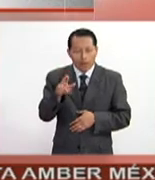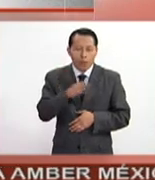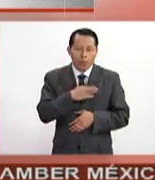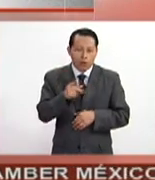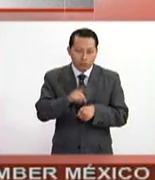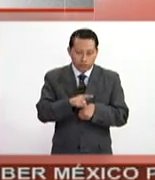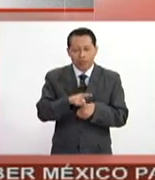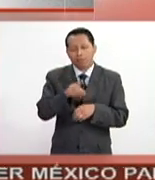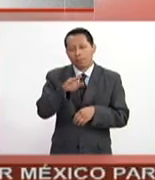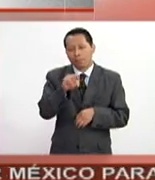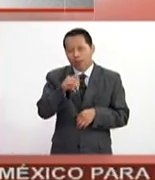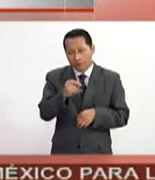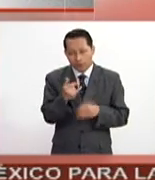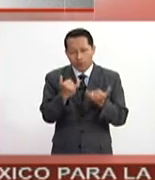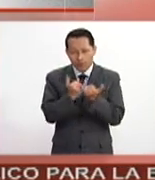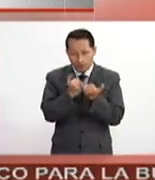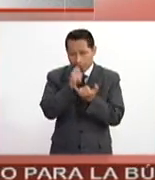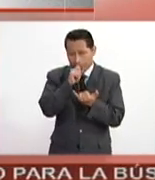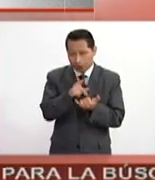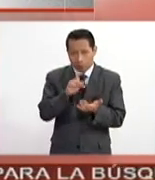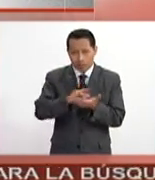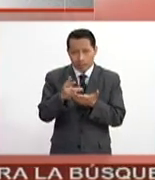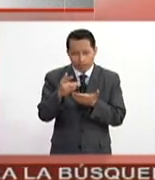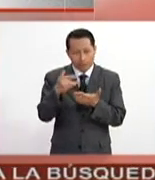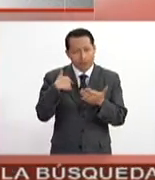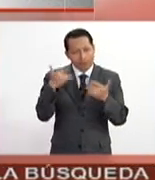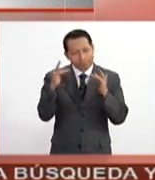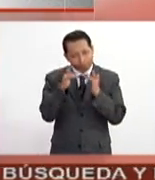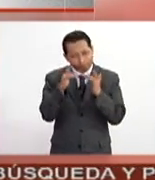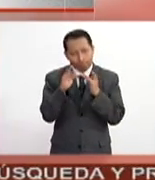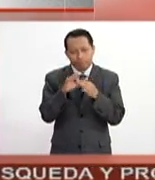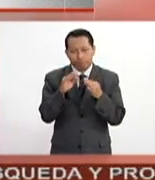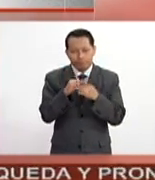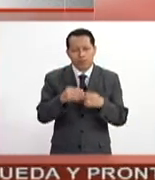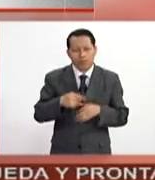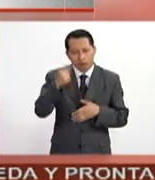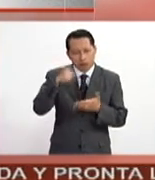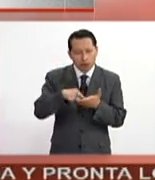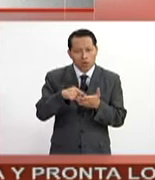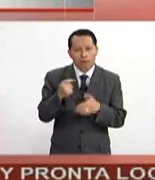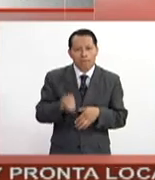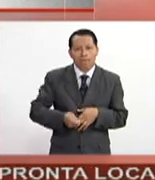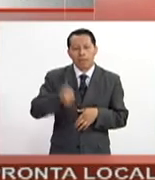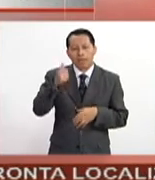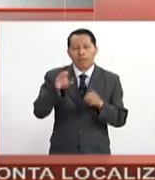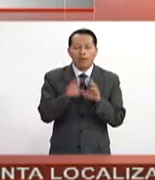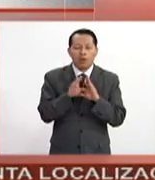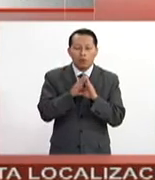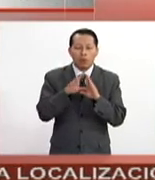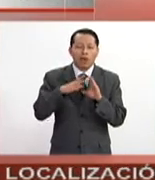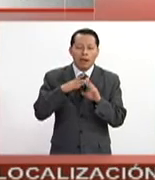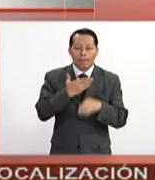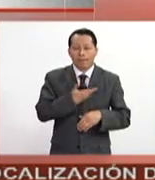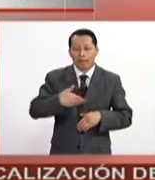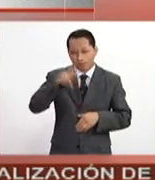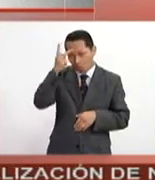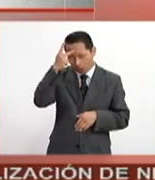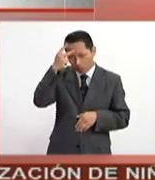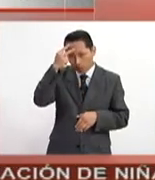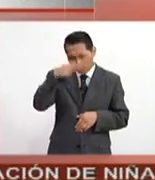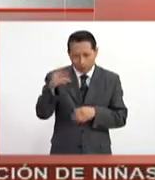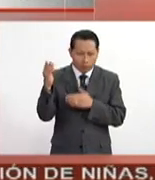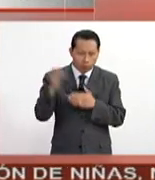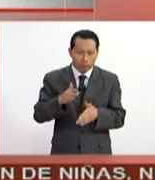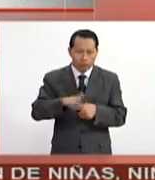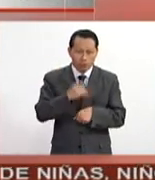esta invitación. Pues mira, me parece que es la primera gira de un presidente polaco en América Latina y eso es importante porque hay que decir que el